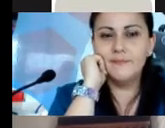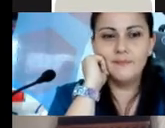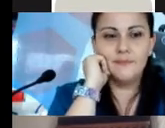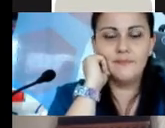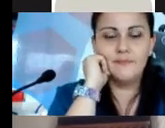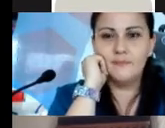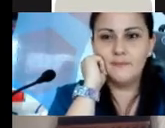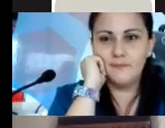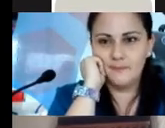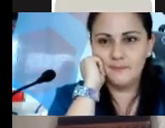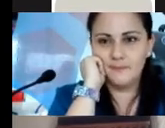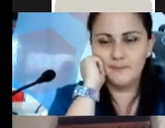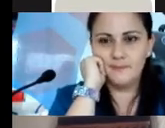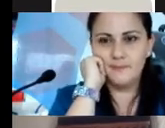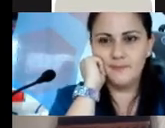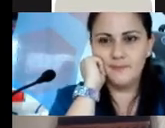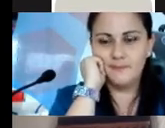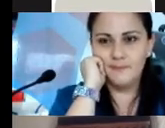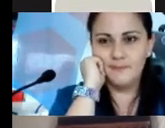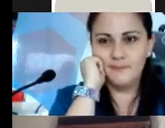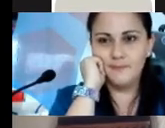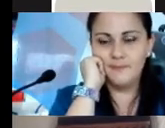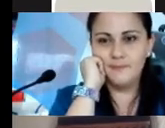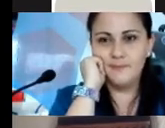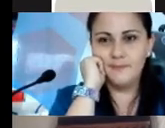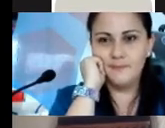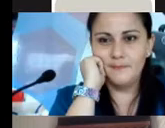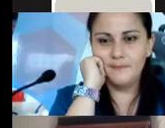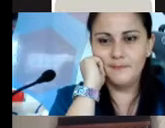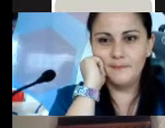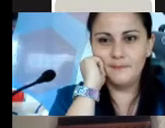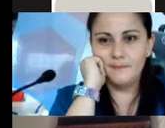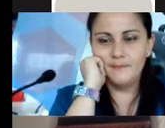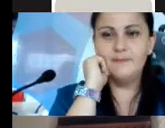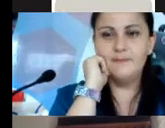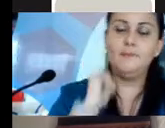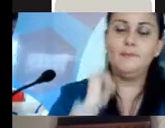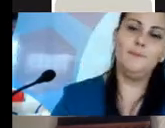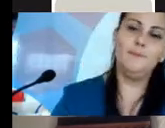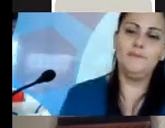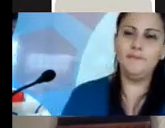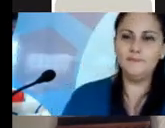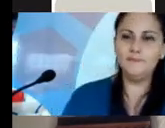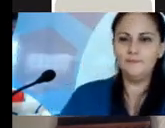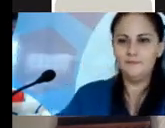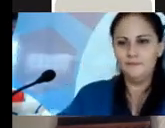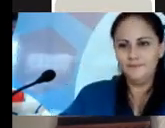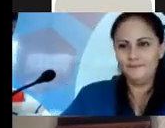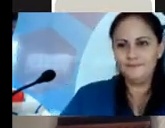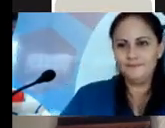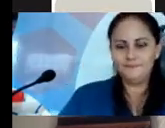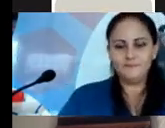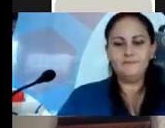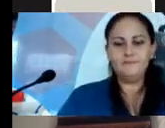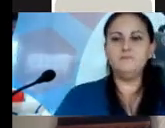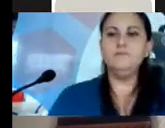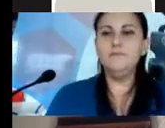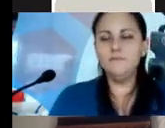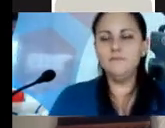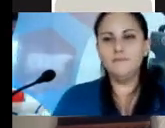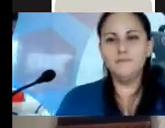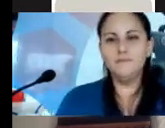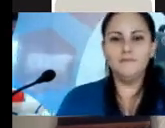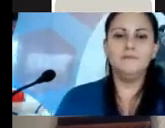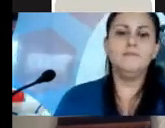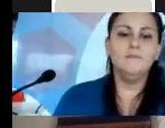el paciente. Y qué bueno que nuestro paciente sepa comunicarnos realmente su situación de confort o su